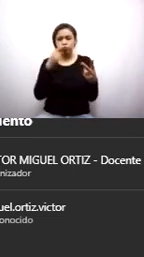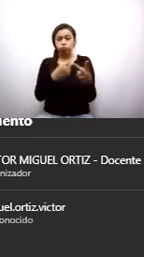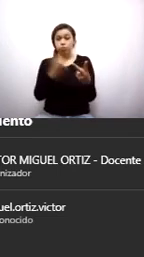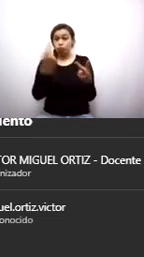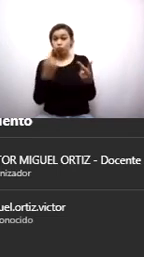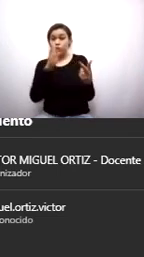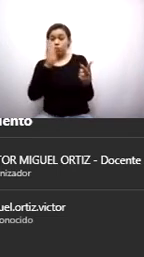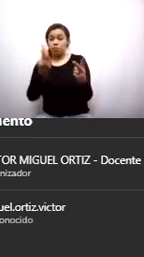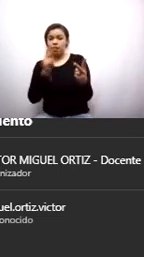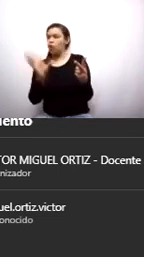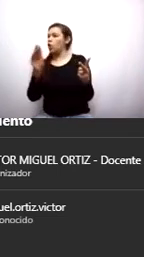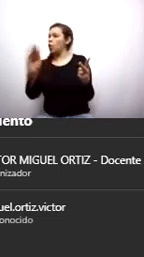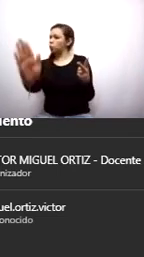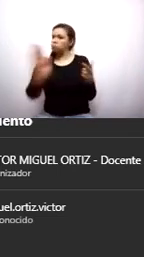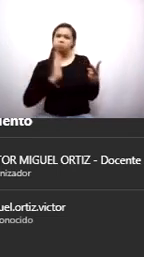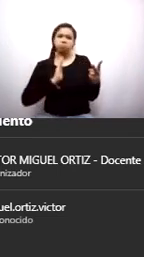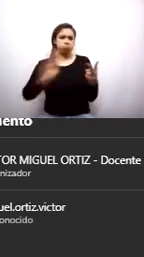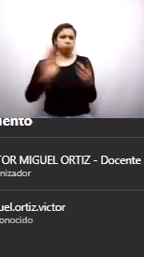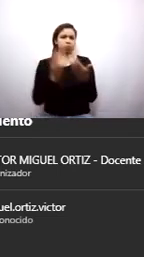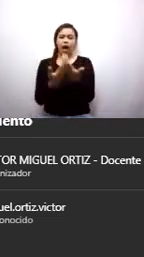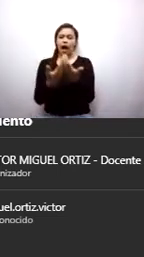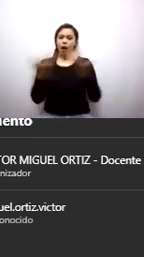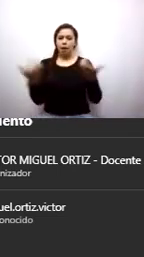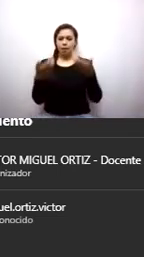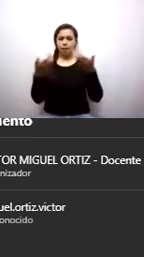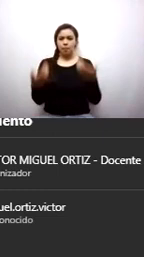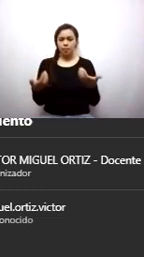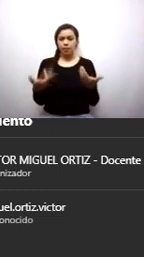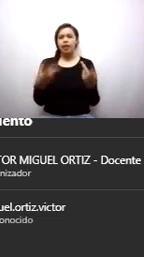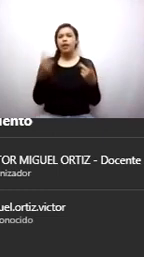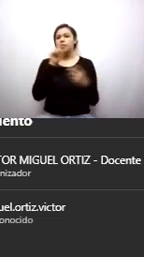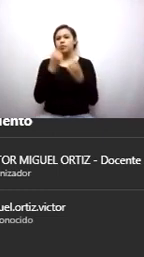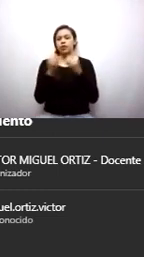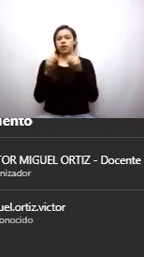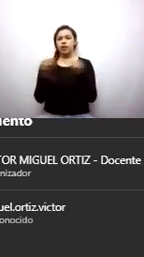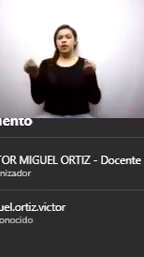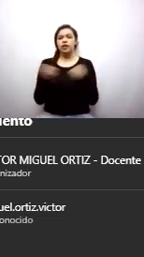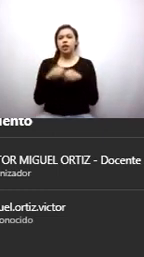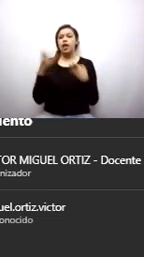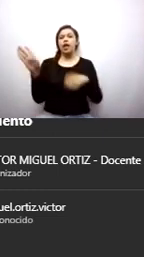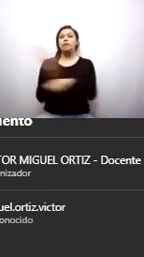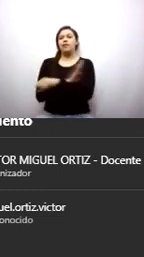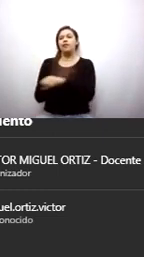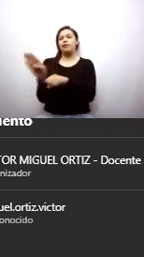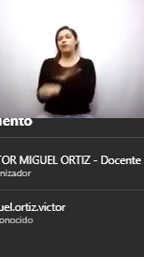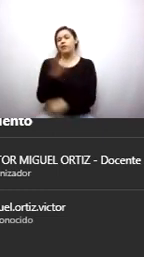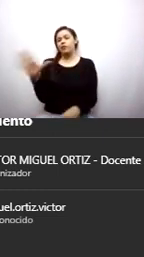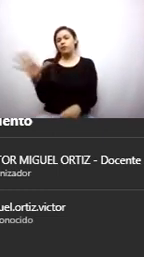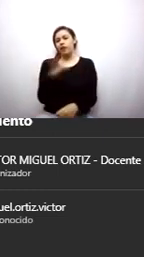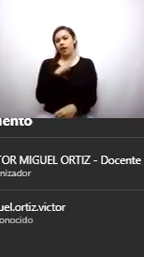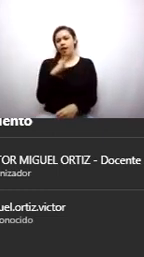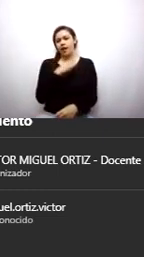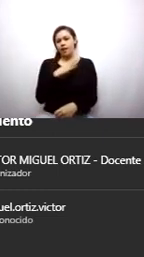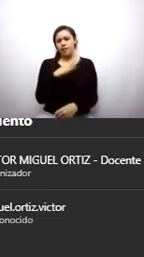en esta parte de la sala virtual, pues es otro tipo de beneficios que podemos tener en